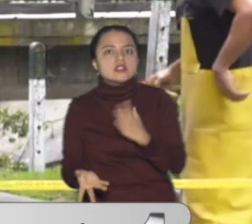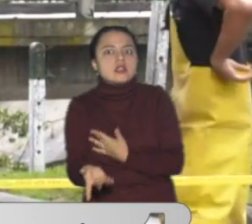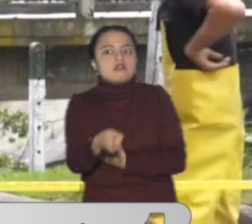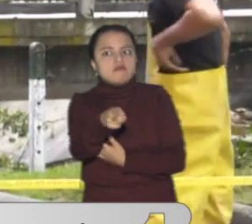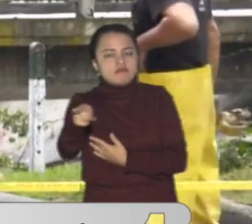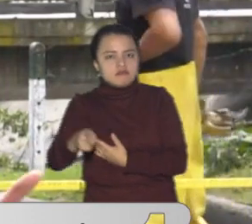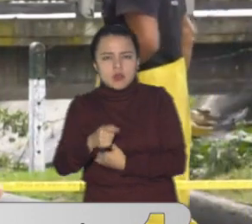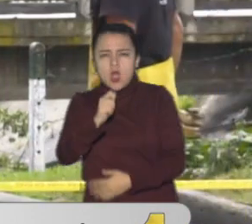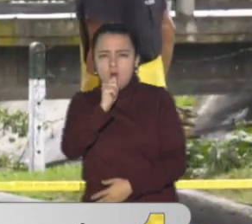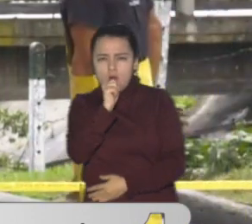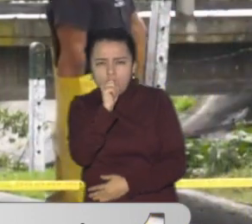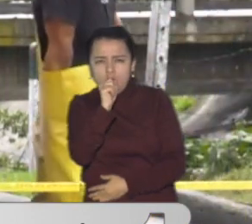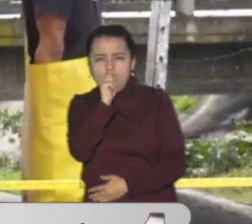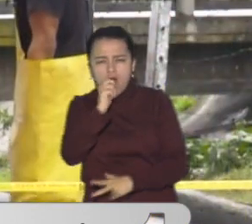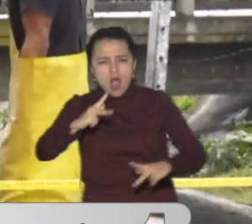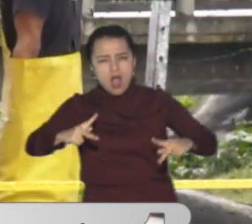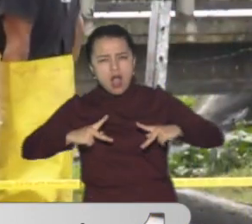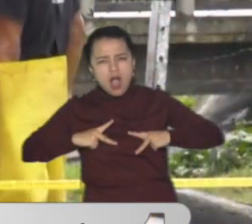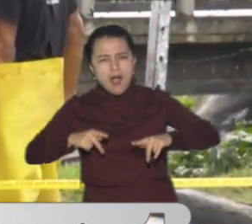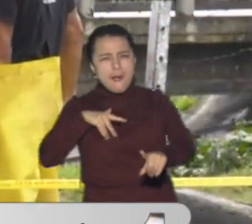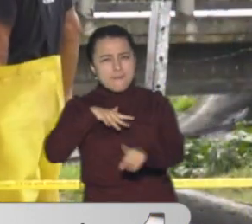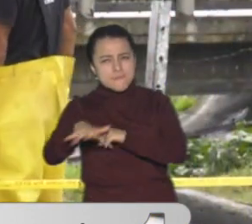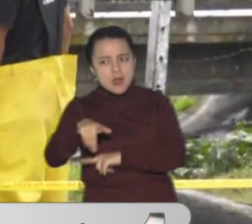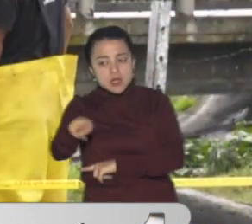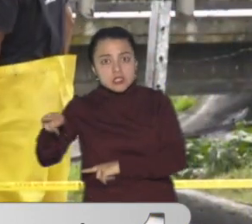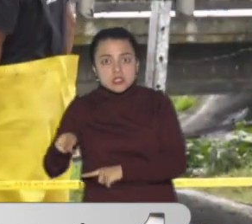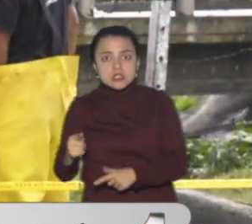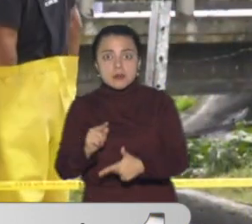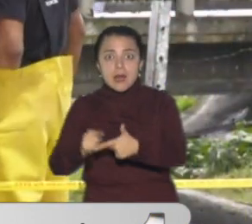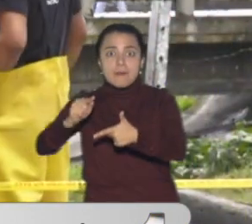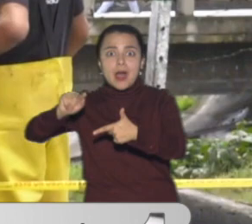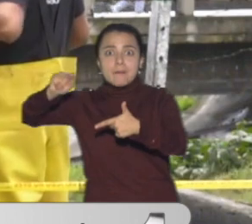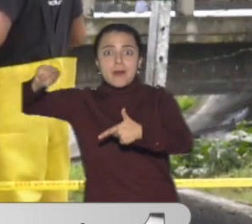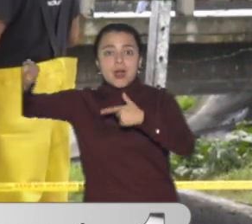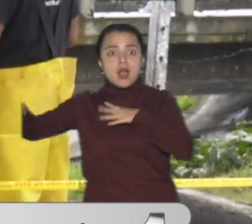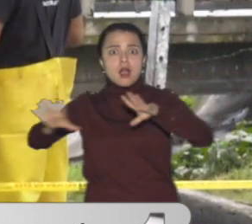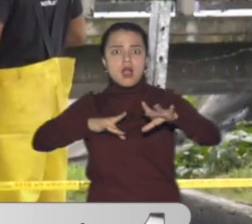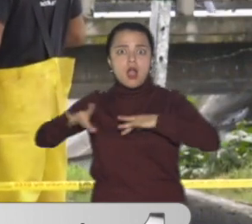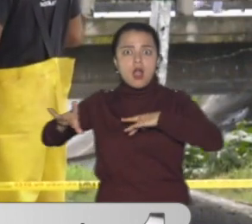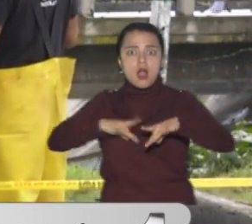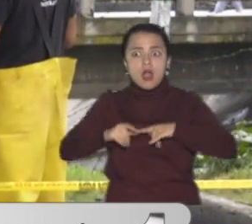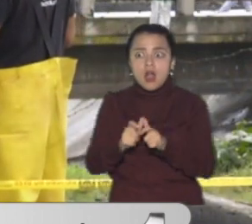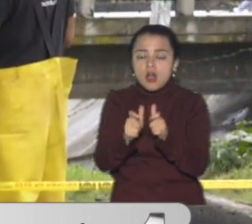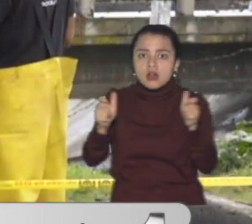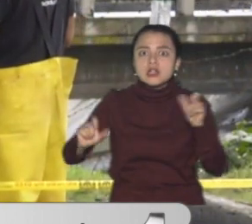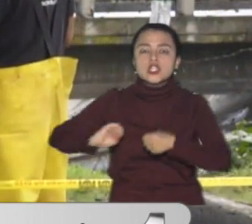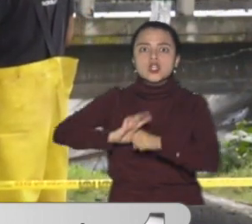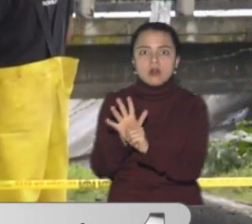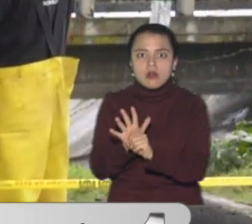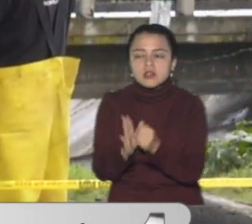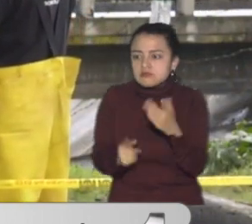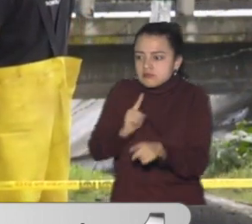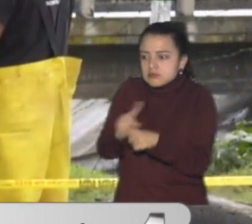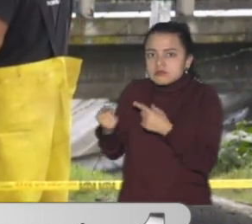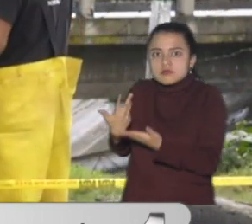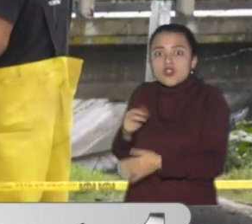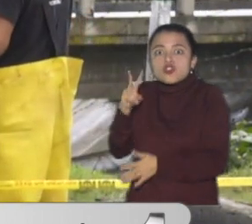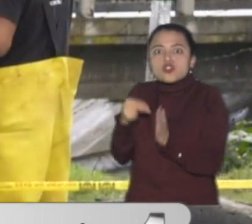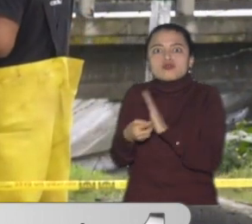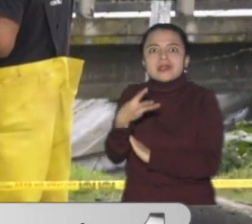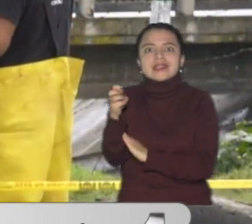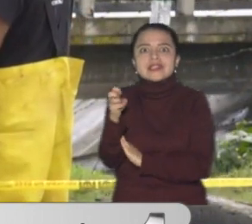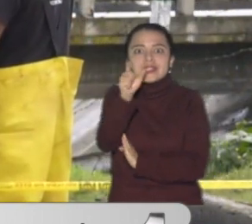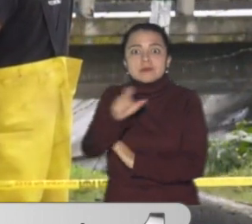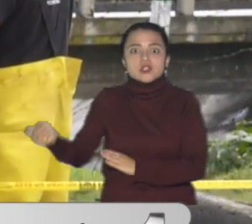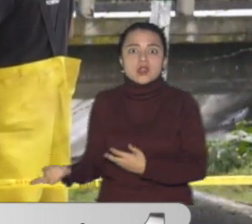respiratorias. Además, en las últimas semanas se ha registrado un incremento de casos positivos de COVID-19. Solo en Bogotá la última semana se reportaron más de